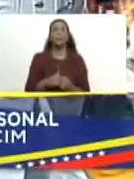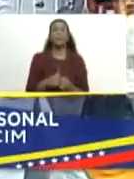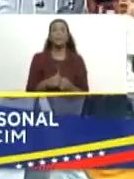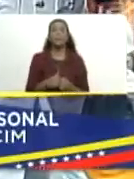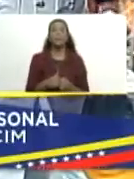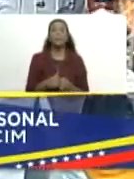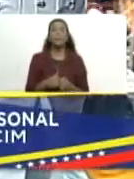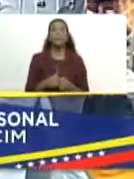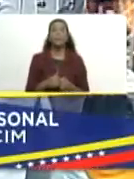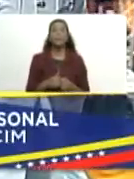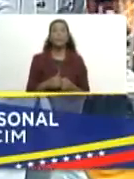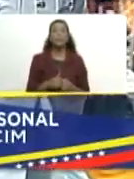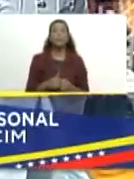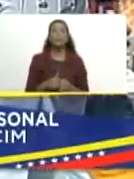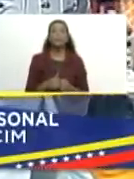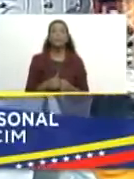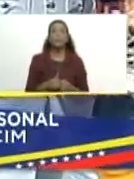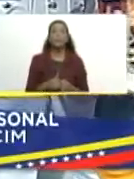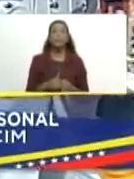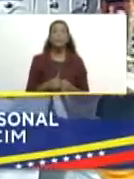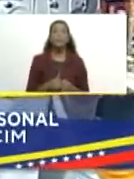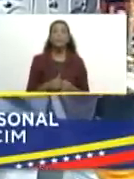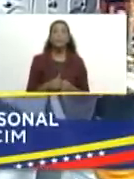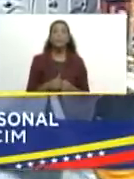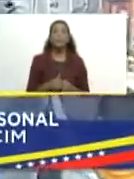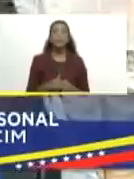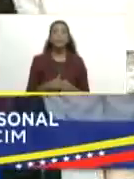de fragata de la Fuerza Armada Nacional Bolivariana.